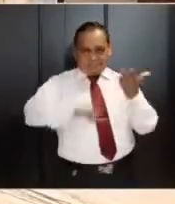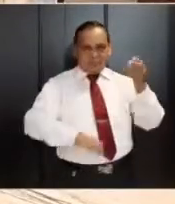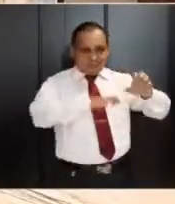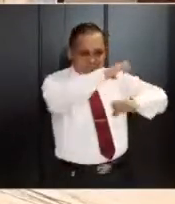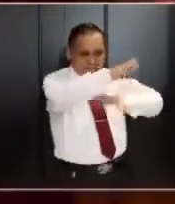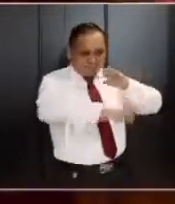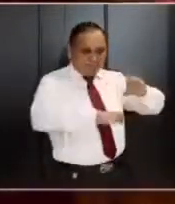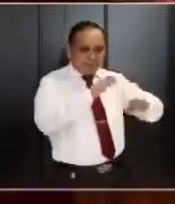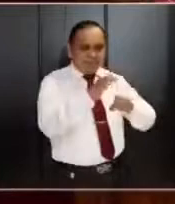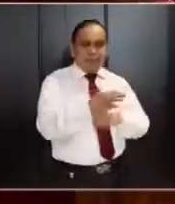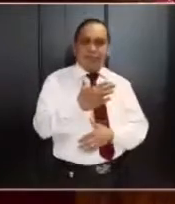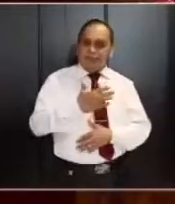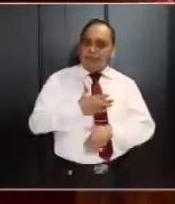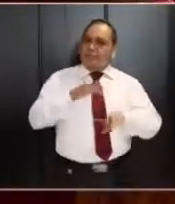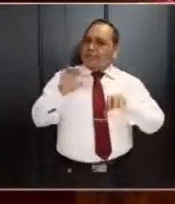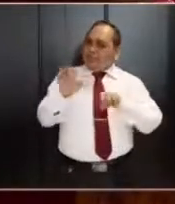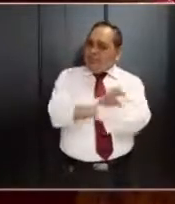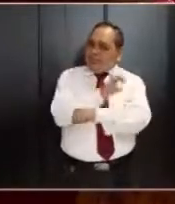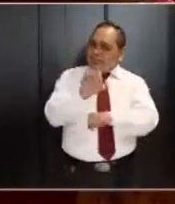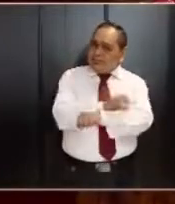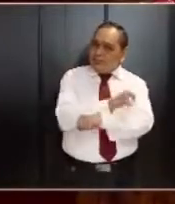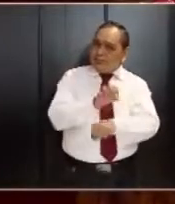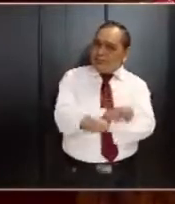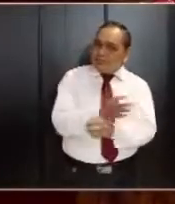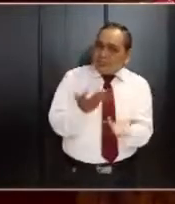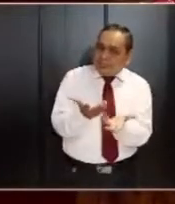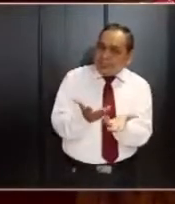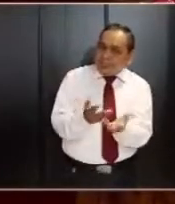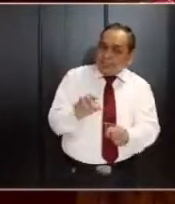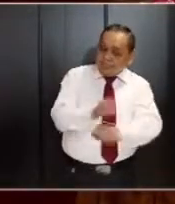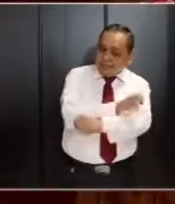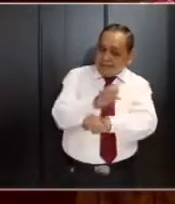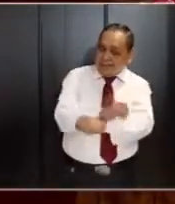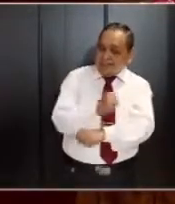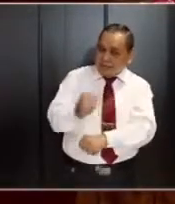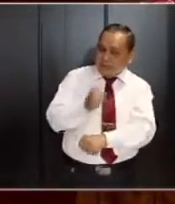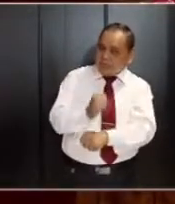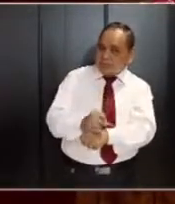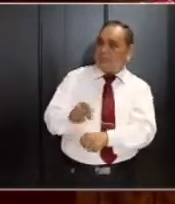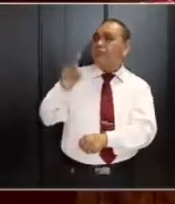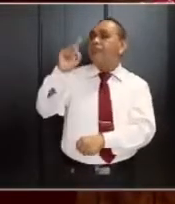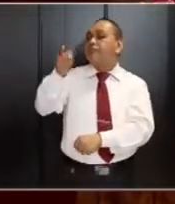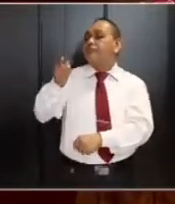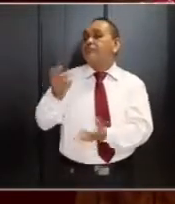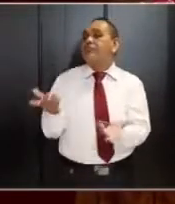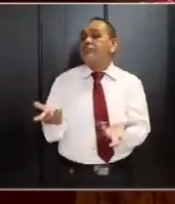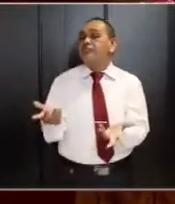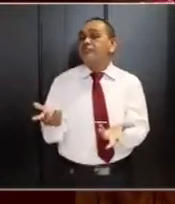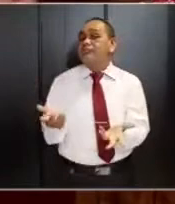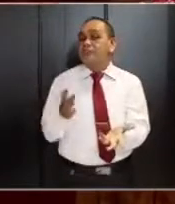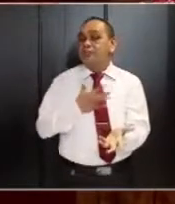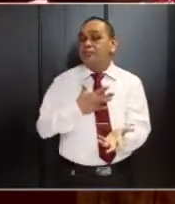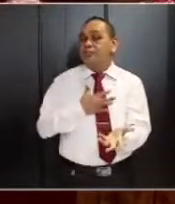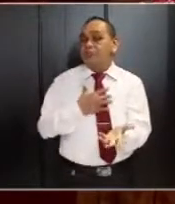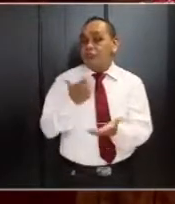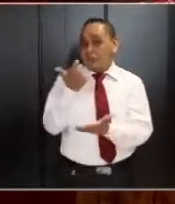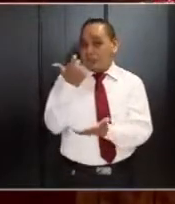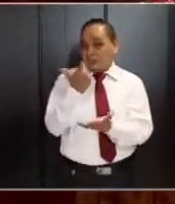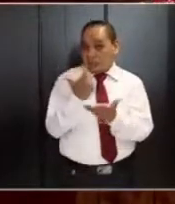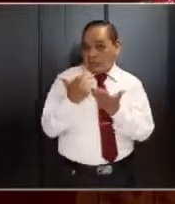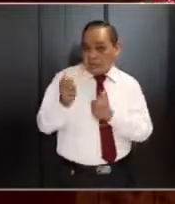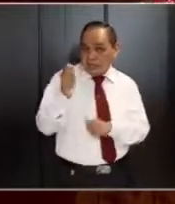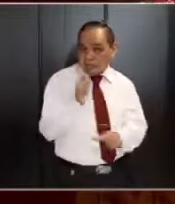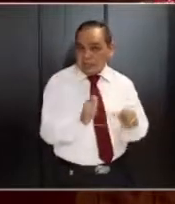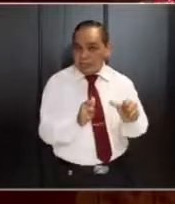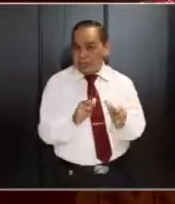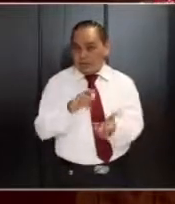mucha electricidad, les dan preferencia a las que consumen más electricidad. Yo no invierto nada, me dan